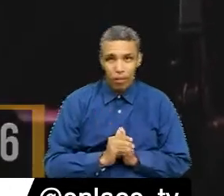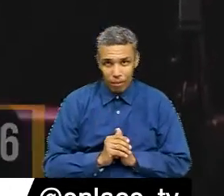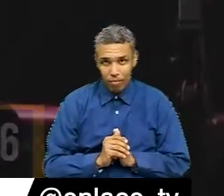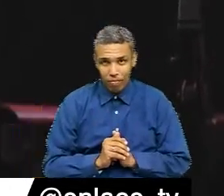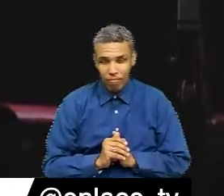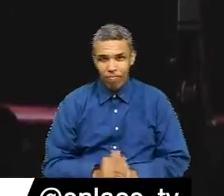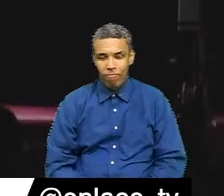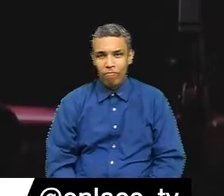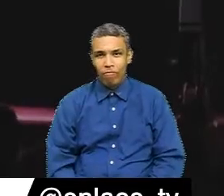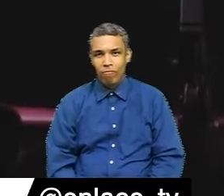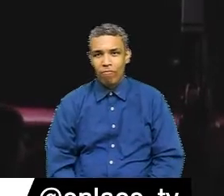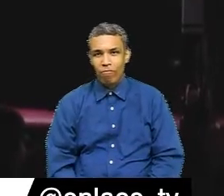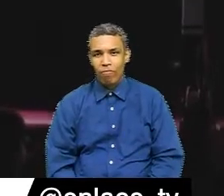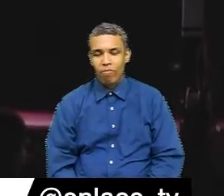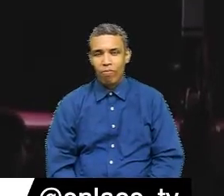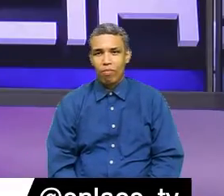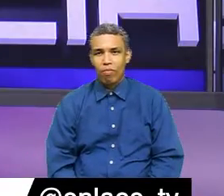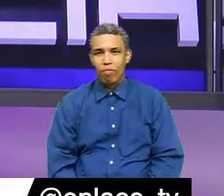capital del departamento.